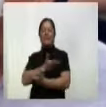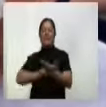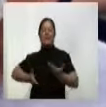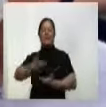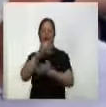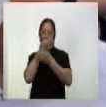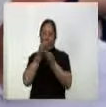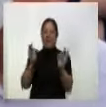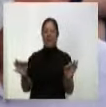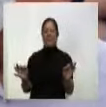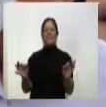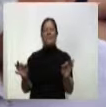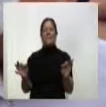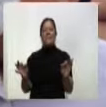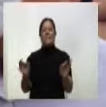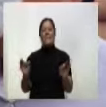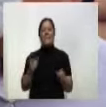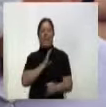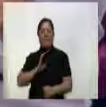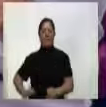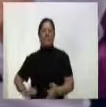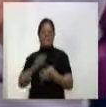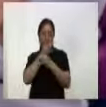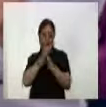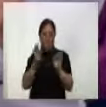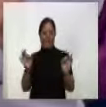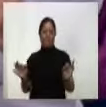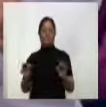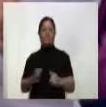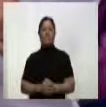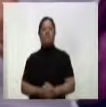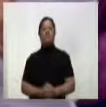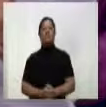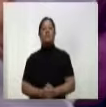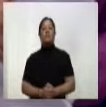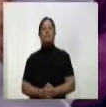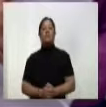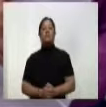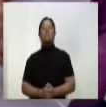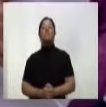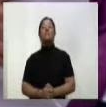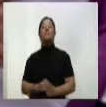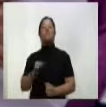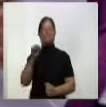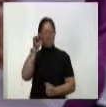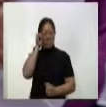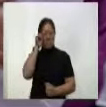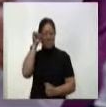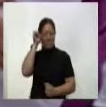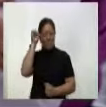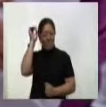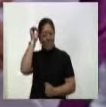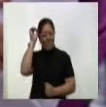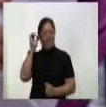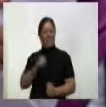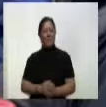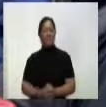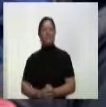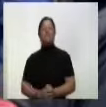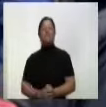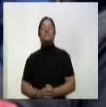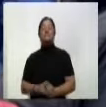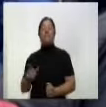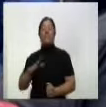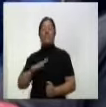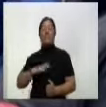El candidato del partido Alianza Ciudadana a la presidencia municipal de Tlaxcala, Serafín Ortiz Ortiz, recorrió calles de la colonia La Loma